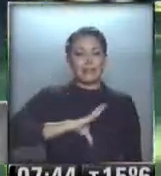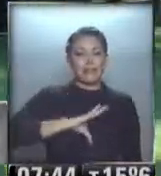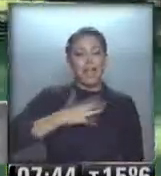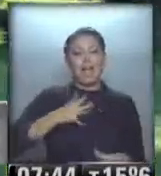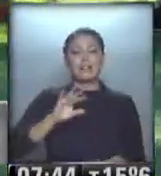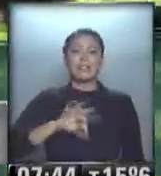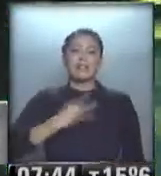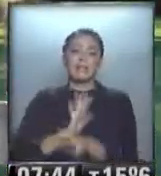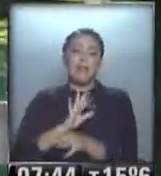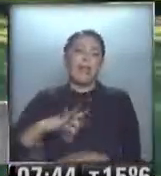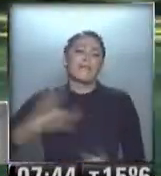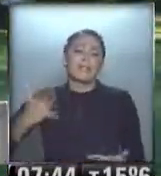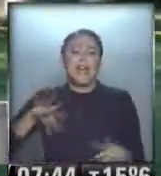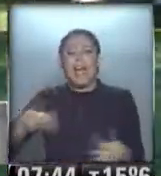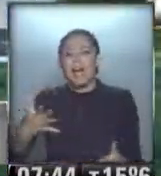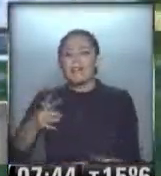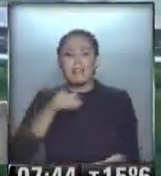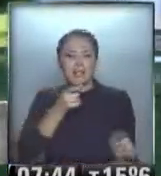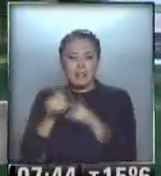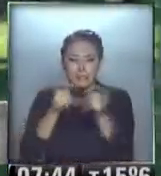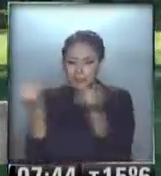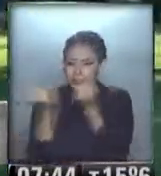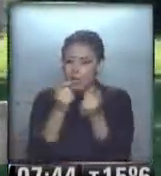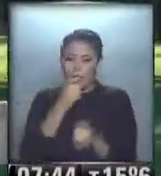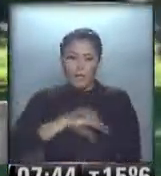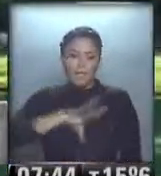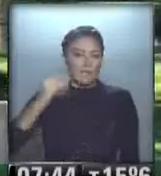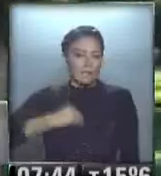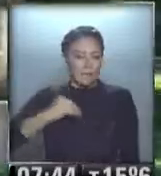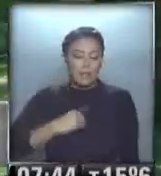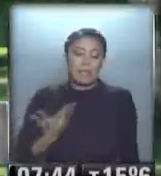la vida, del automovilismo, que es nuestra pasión, o en mi caso es mi pasión,